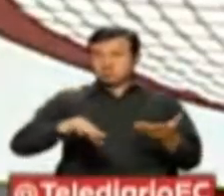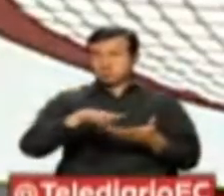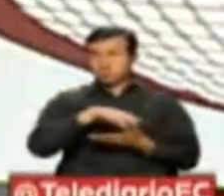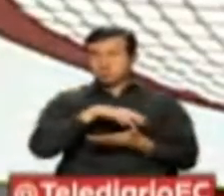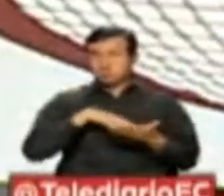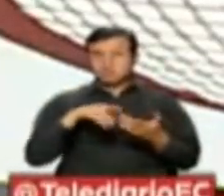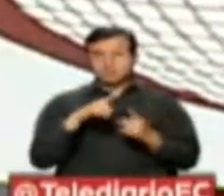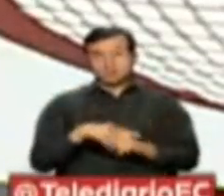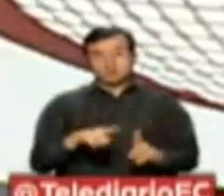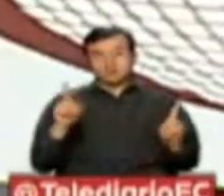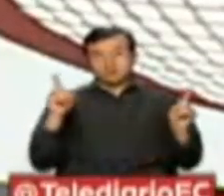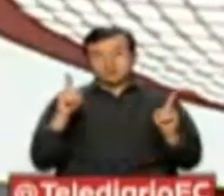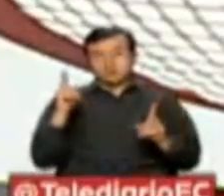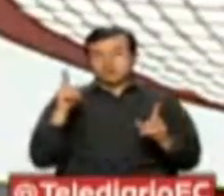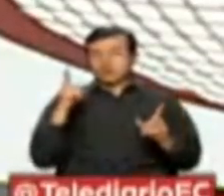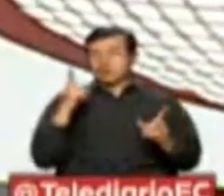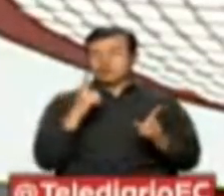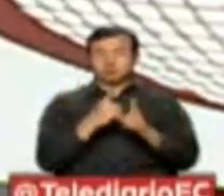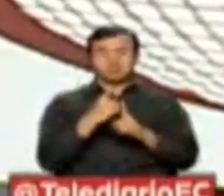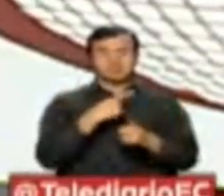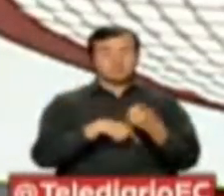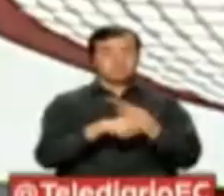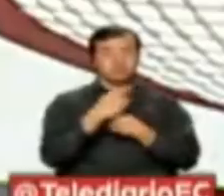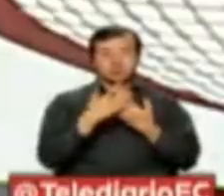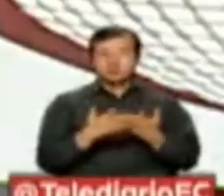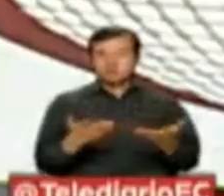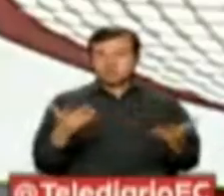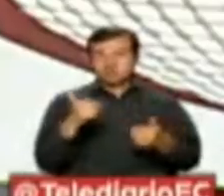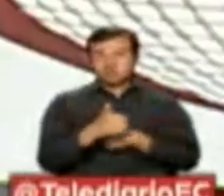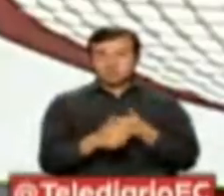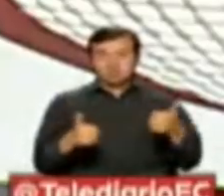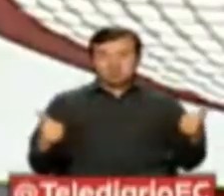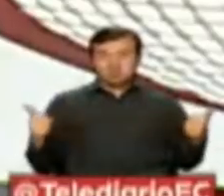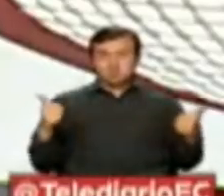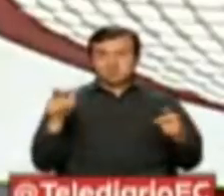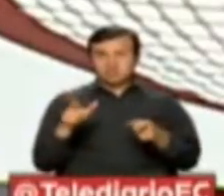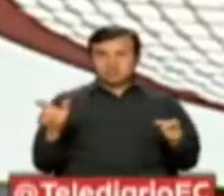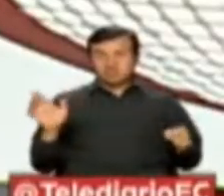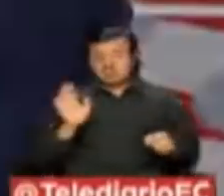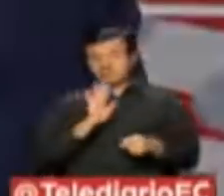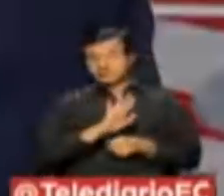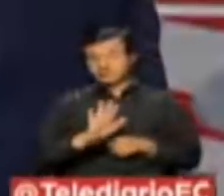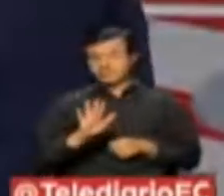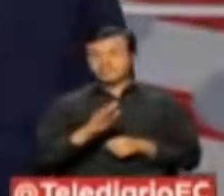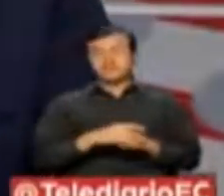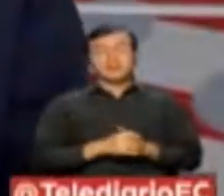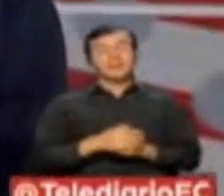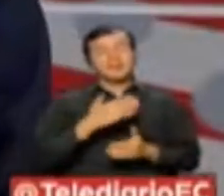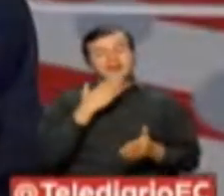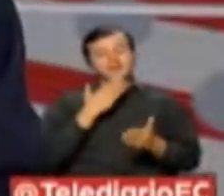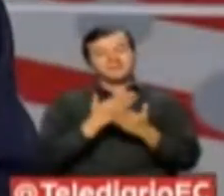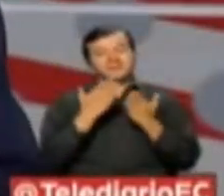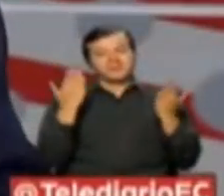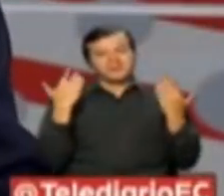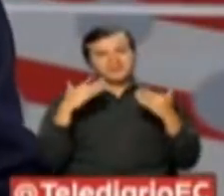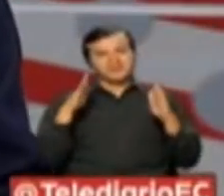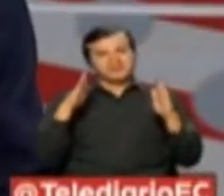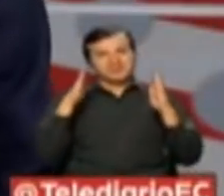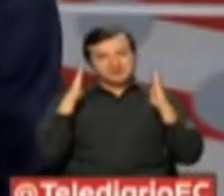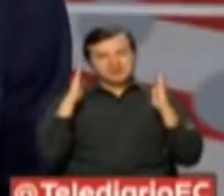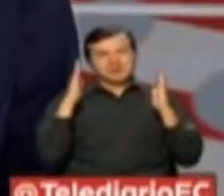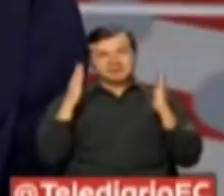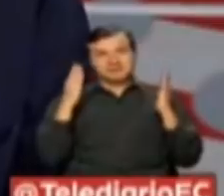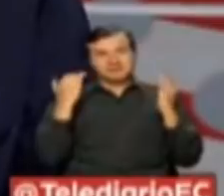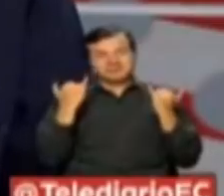modo distinto de acercamiento en campaña de las candidaturas hacia la población muy bien gracias a ustedes por acompañarnos